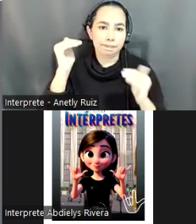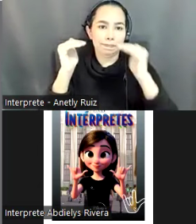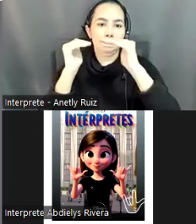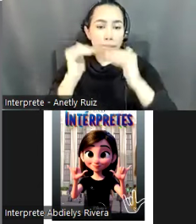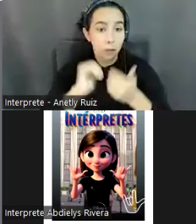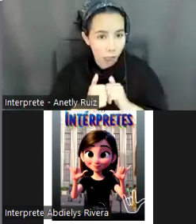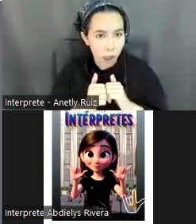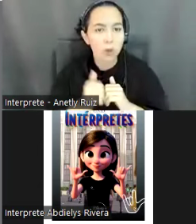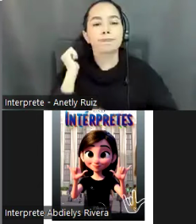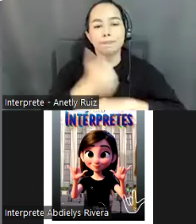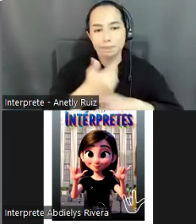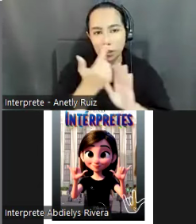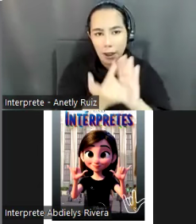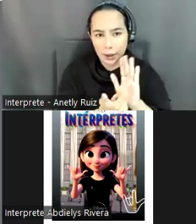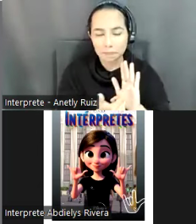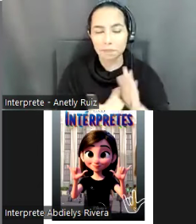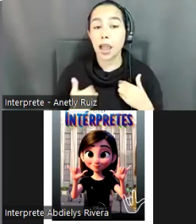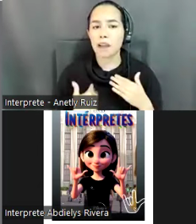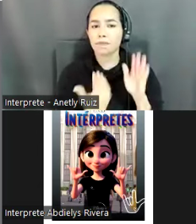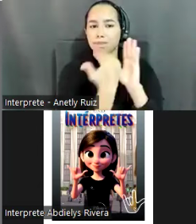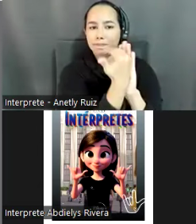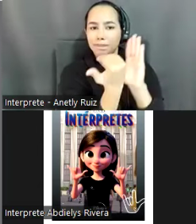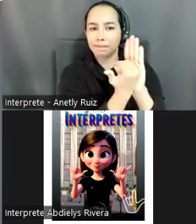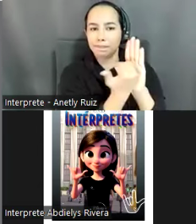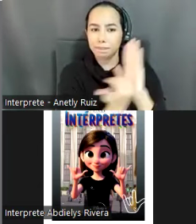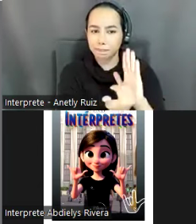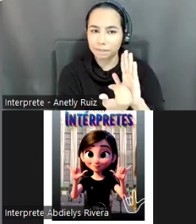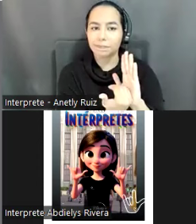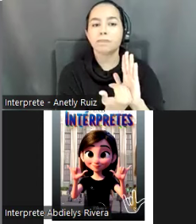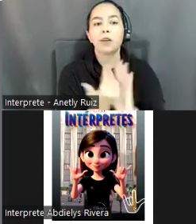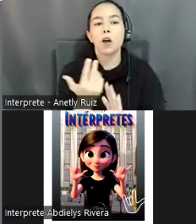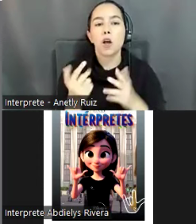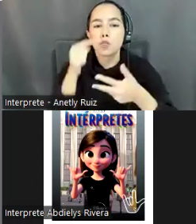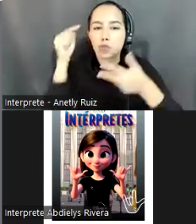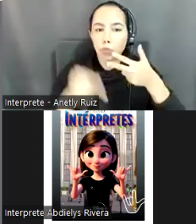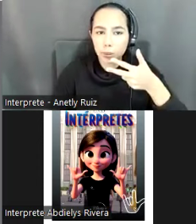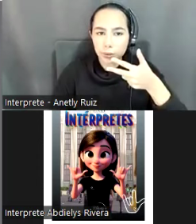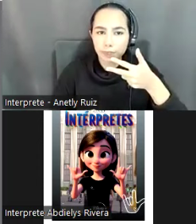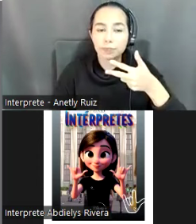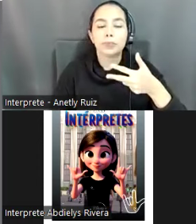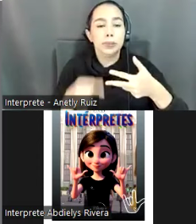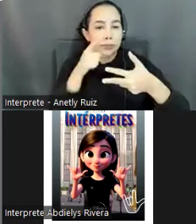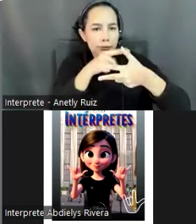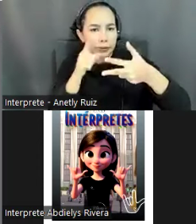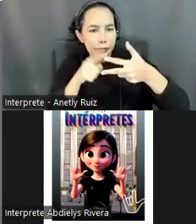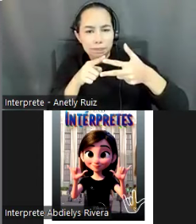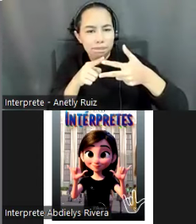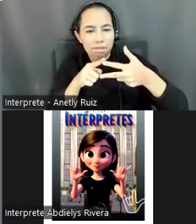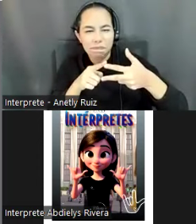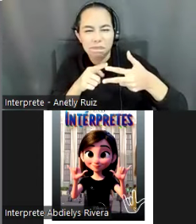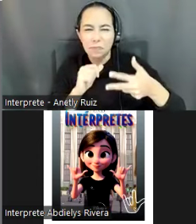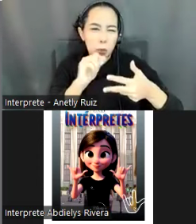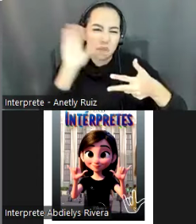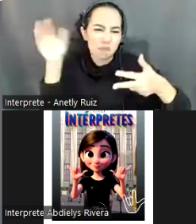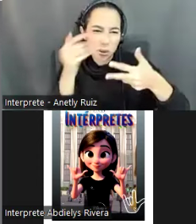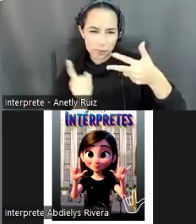esta ley tiene tres títulos. No voy a tocar el título 1 y el título 2 en esta, ¿verdad? En esta presentación, pero sí habla